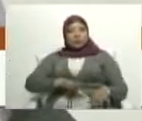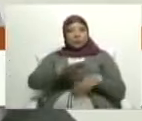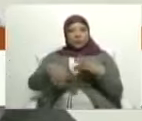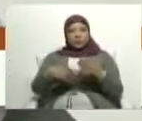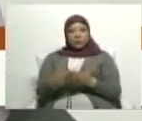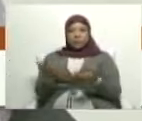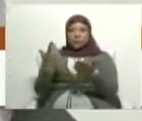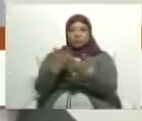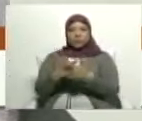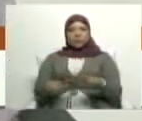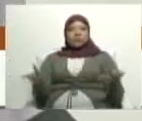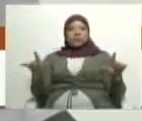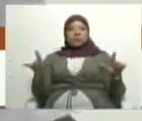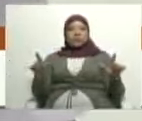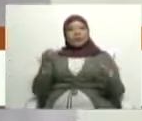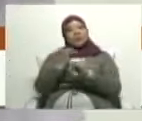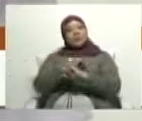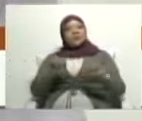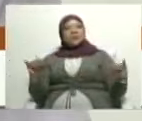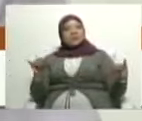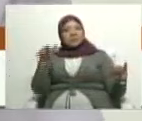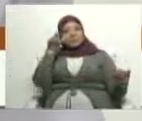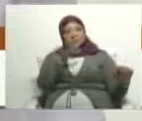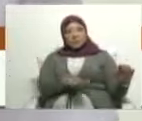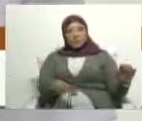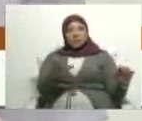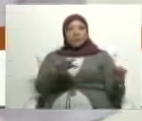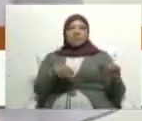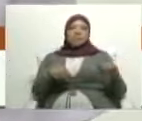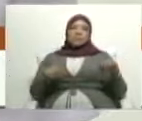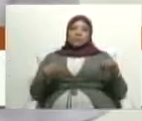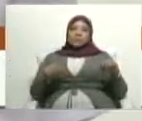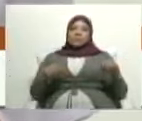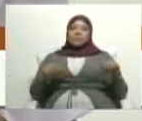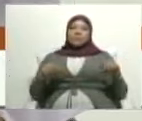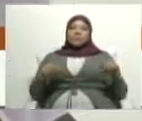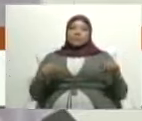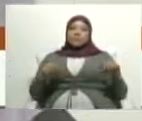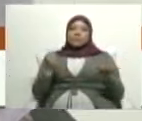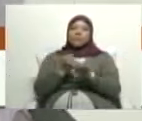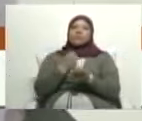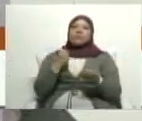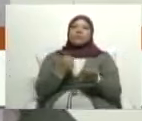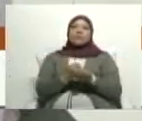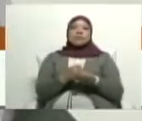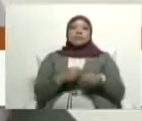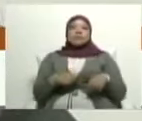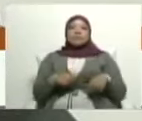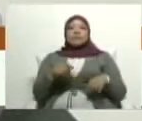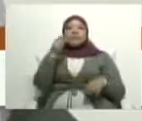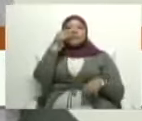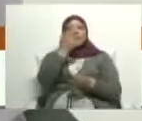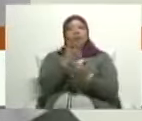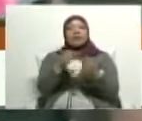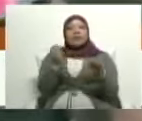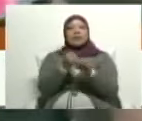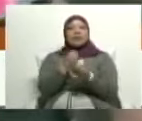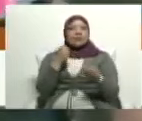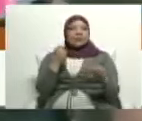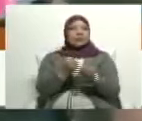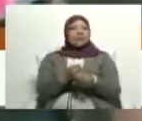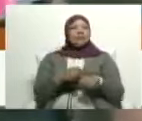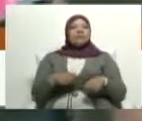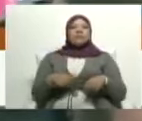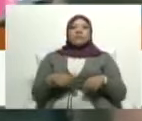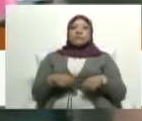la libertad, de la independencia frente a los poderes coloniales y al frente de ellos nuestro padre libertador Simón